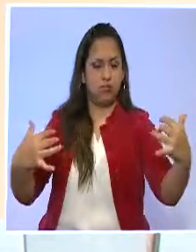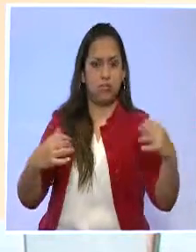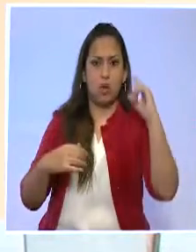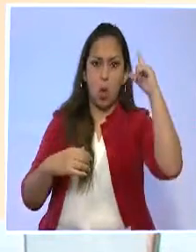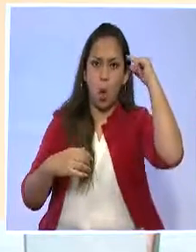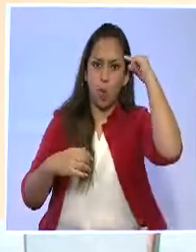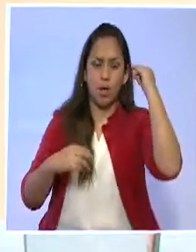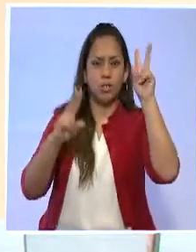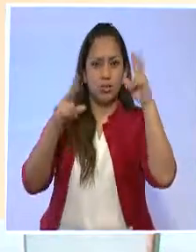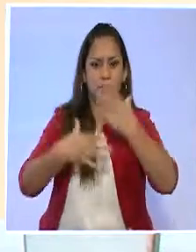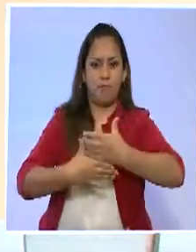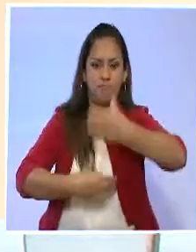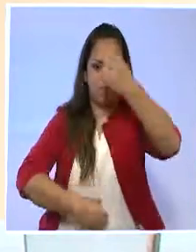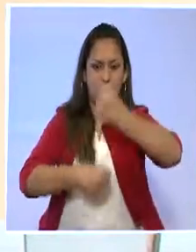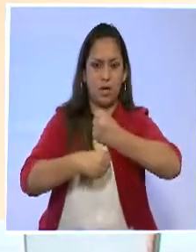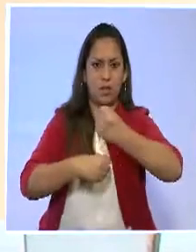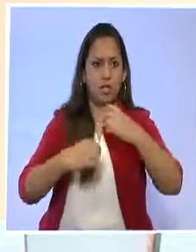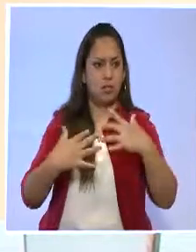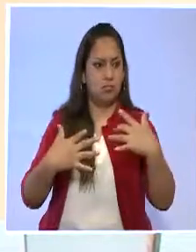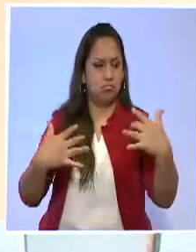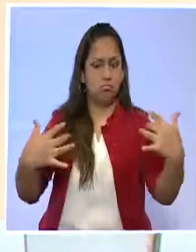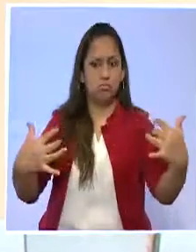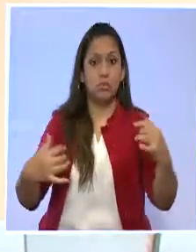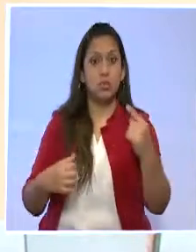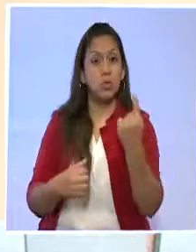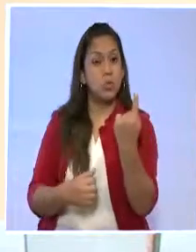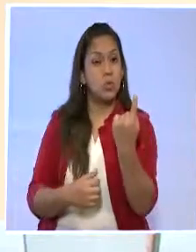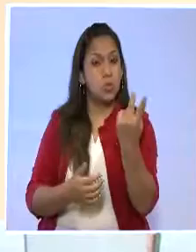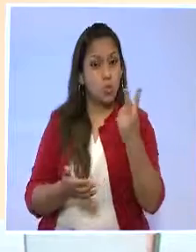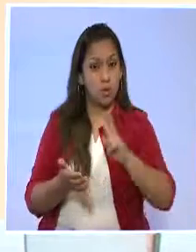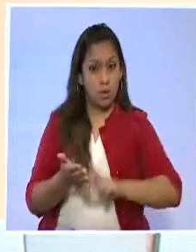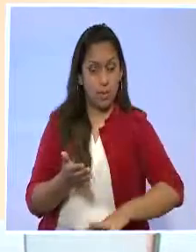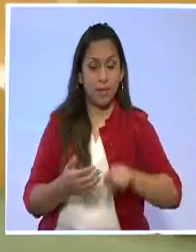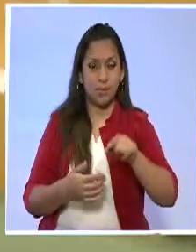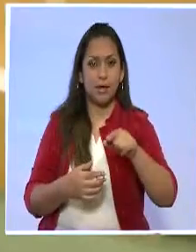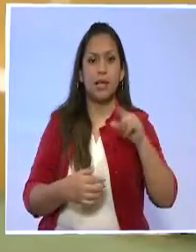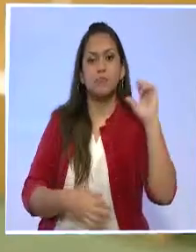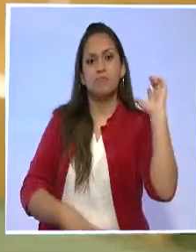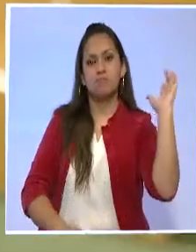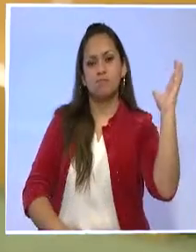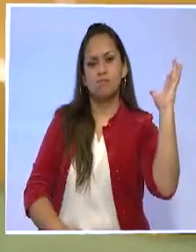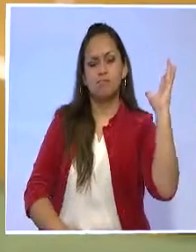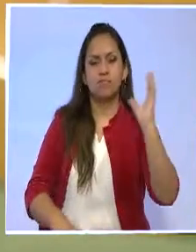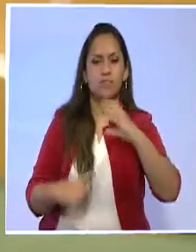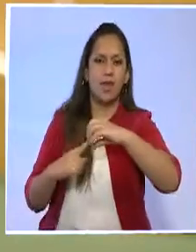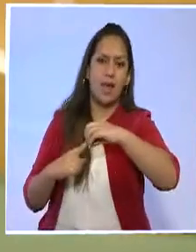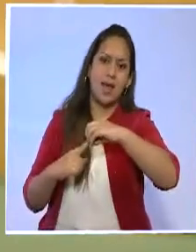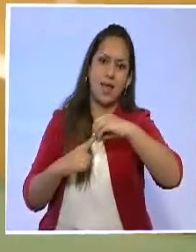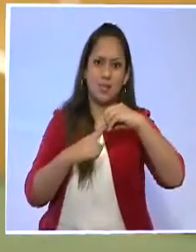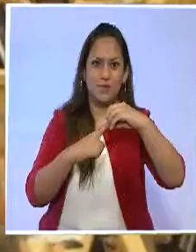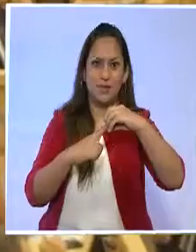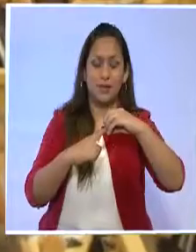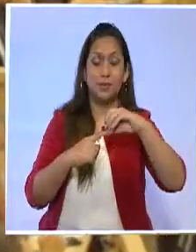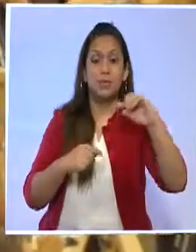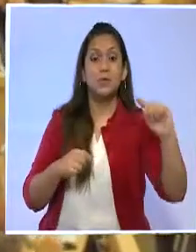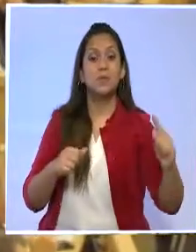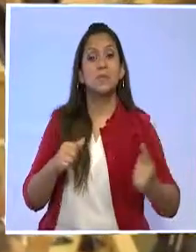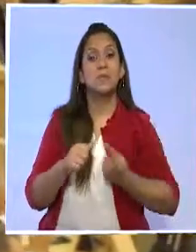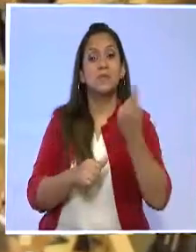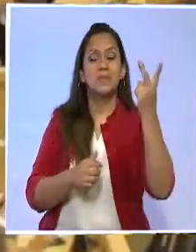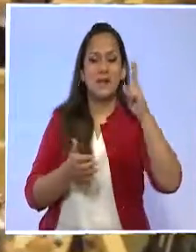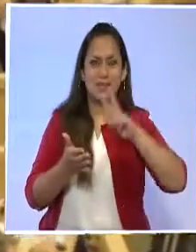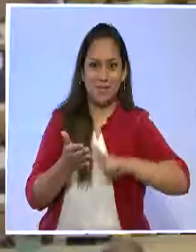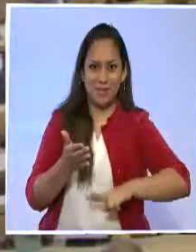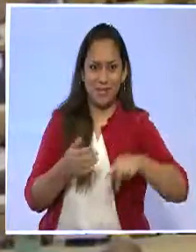es solamente una vez al año se abre el espacio para una conferencia especial y por primera vez obviamente se nos abría